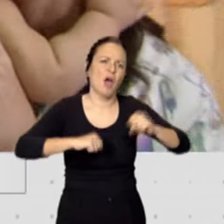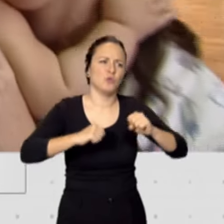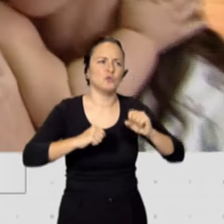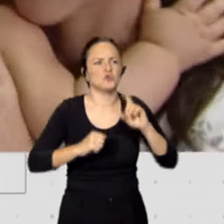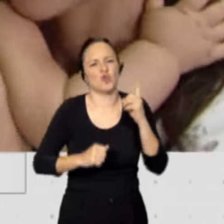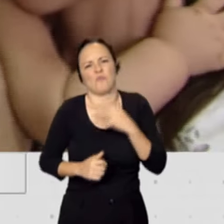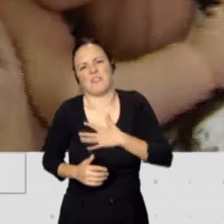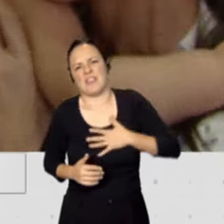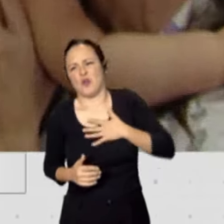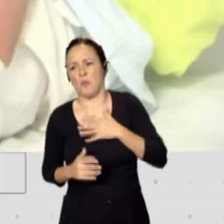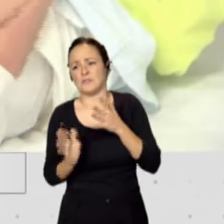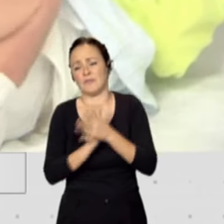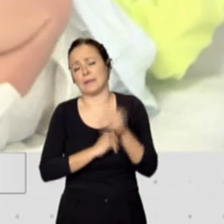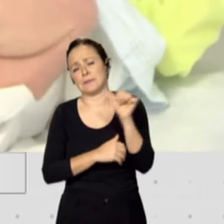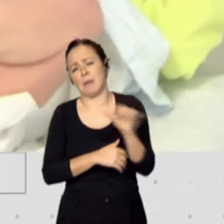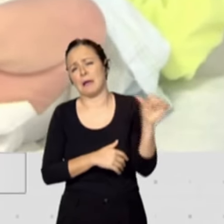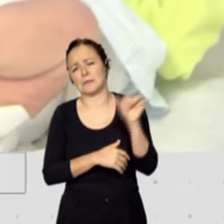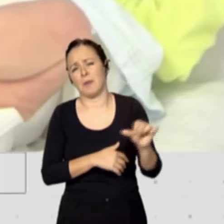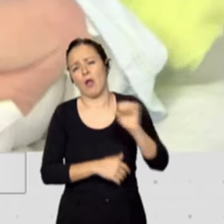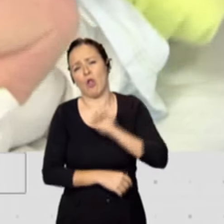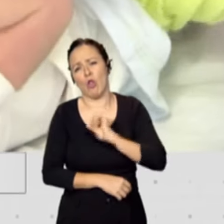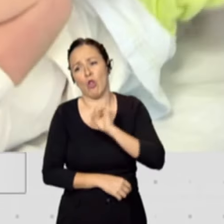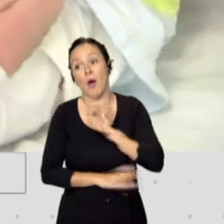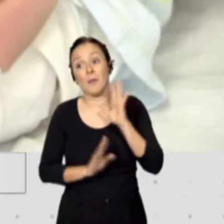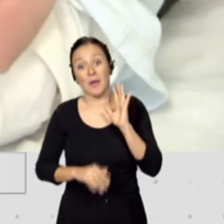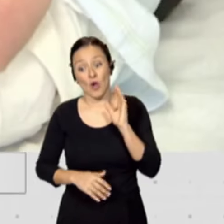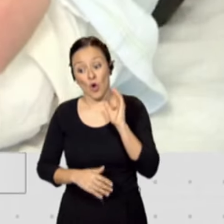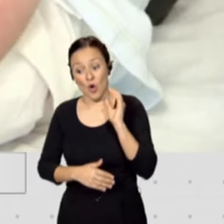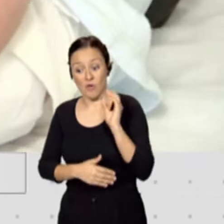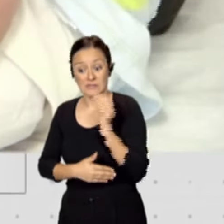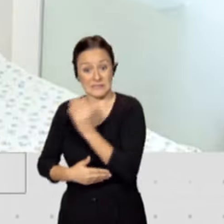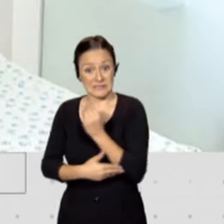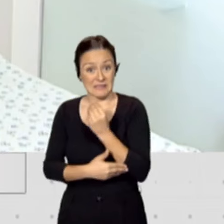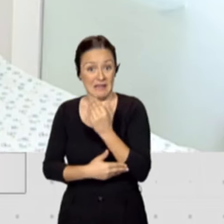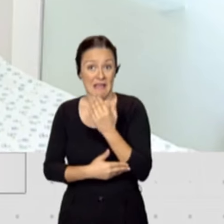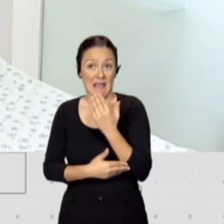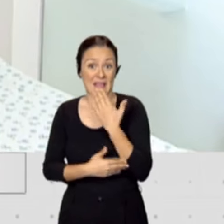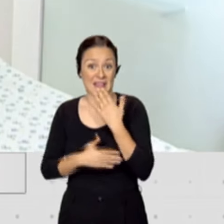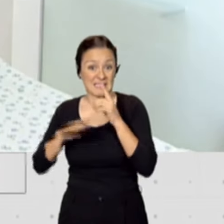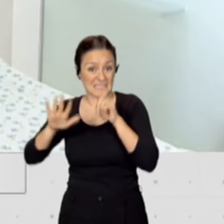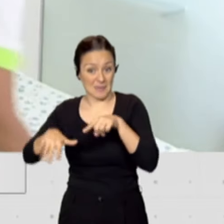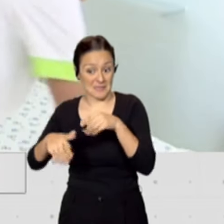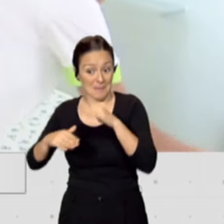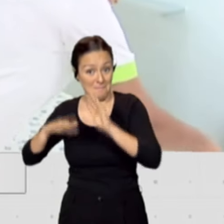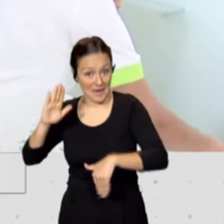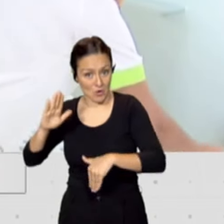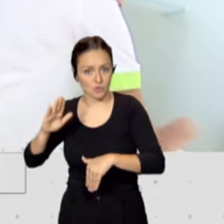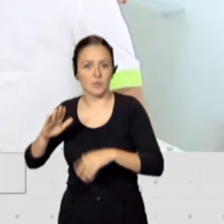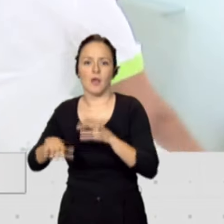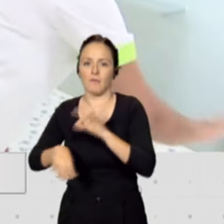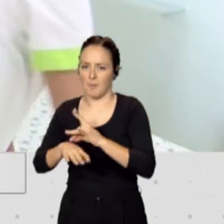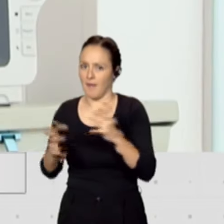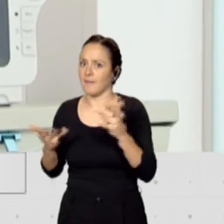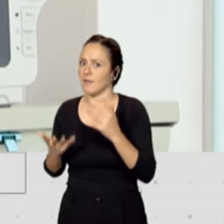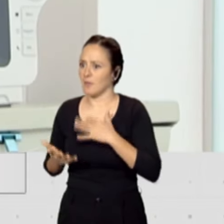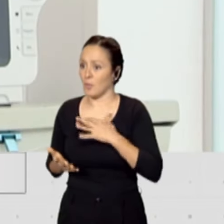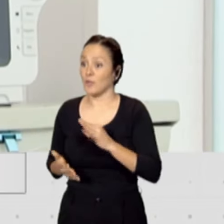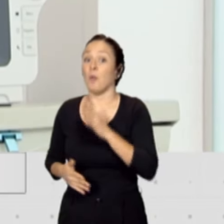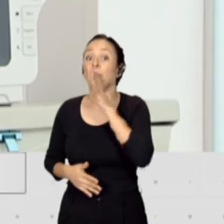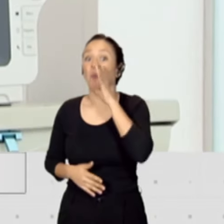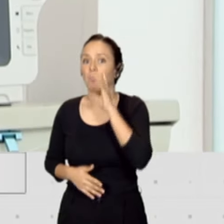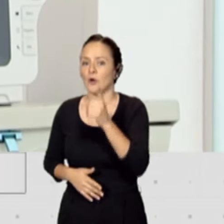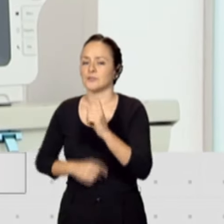tos durante semanas pero en el niño pequeñito por debajo de 6 meses puede llegar a ser una enfermedad grave y por eso se ha hecho